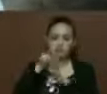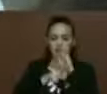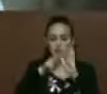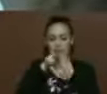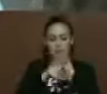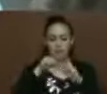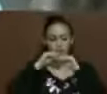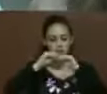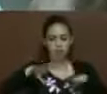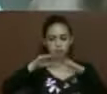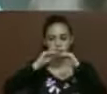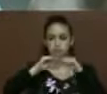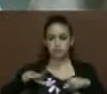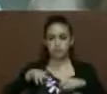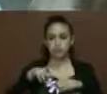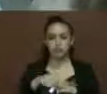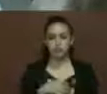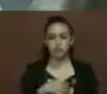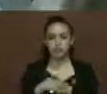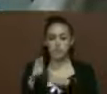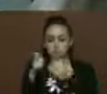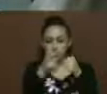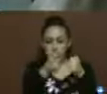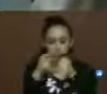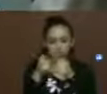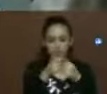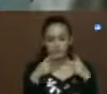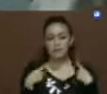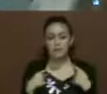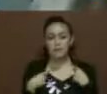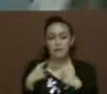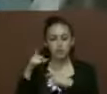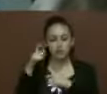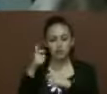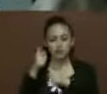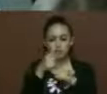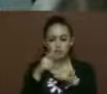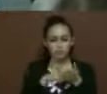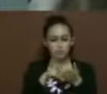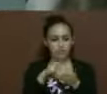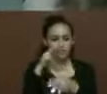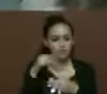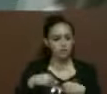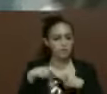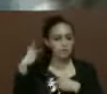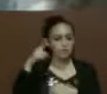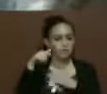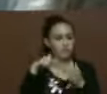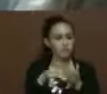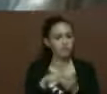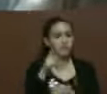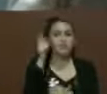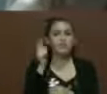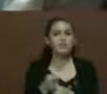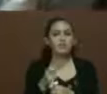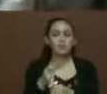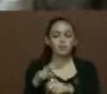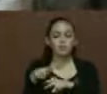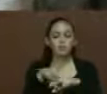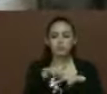incluso tomados ahí por celular de algunas de las personas que viven ahí, de convoy